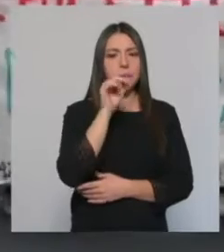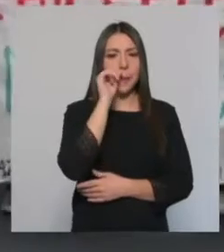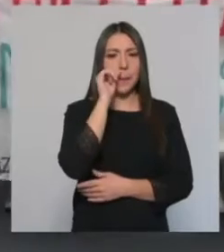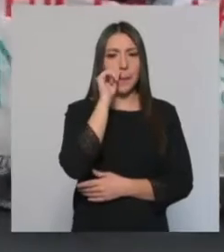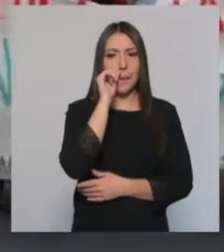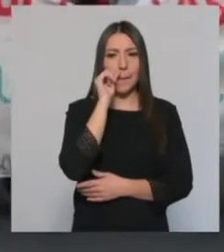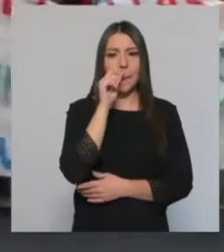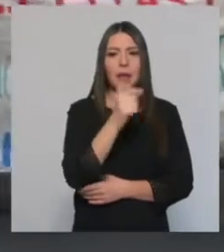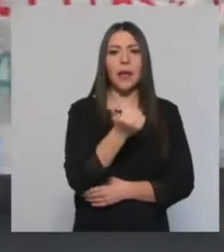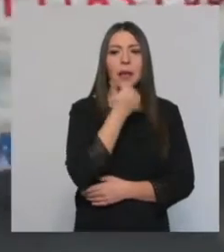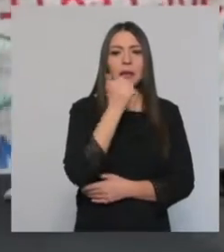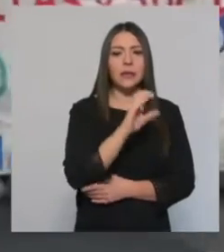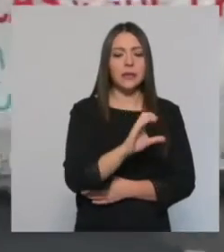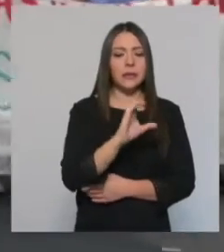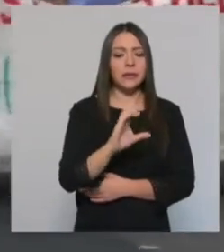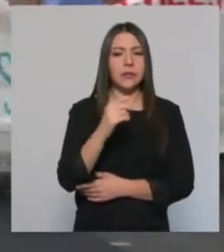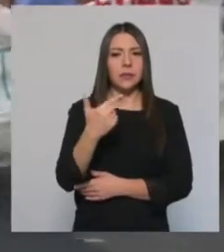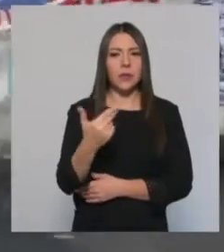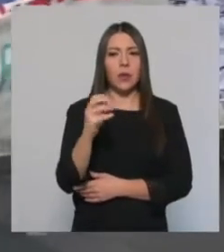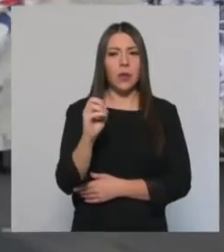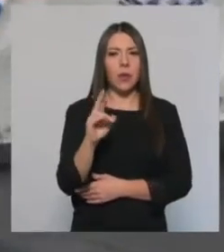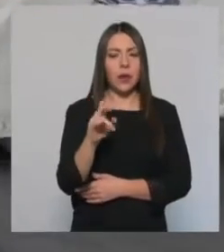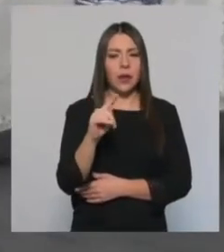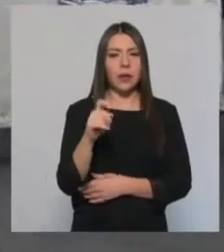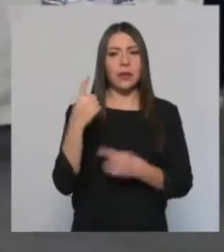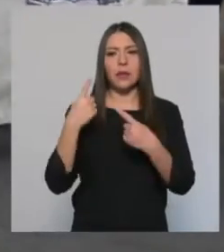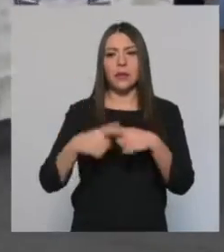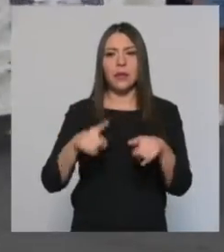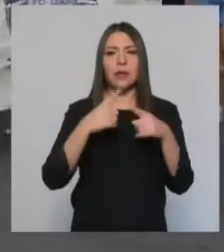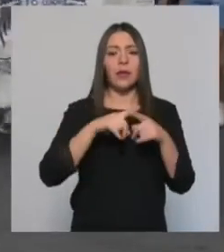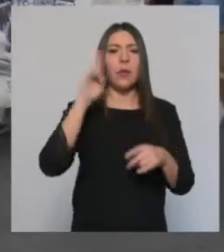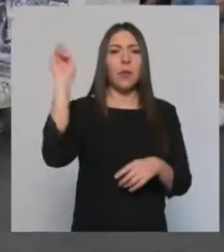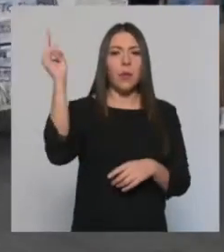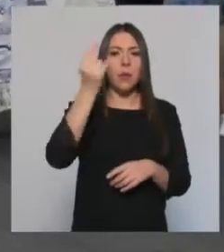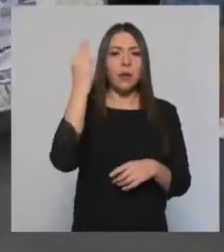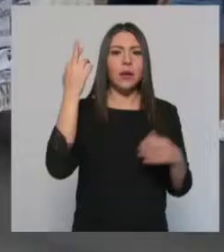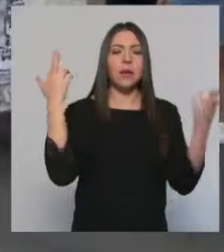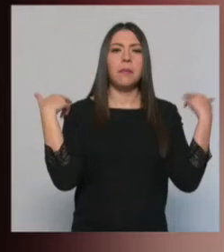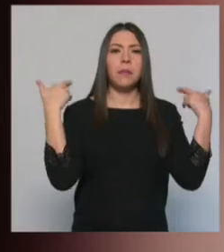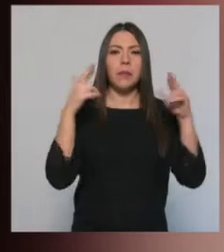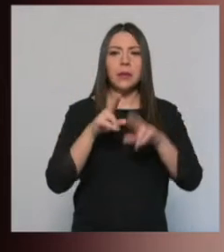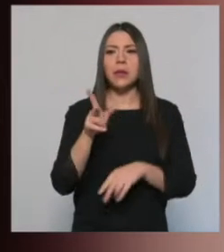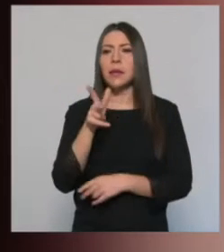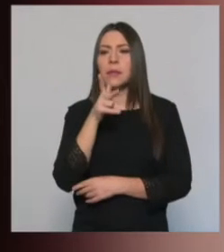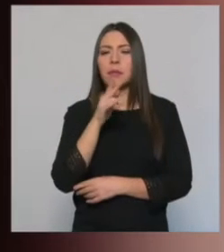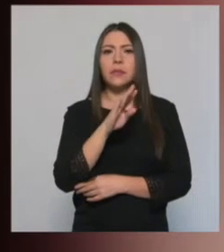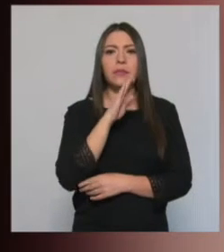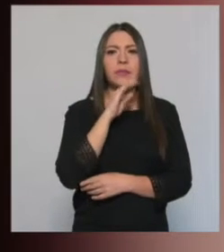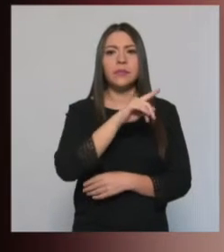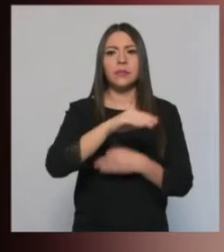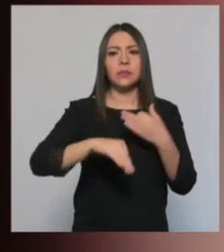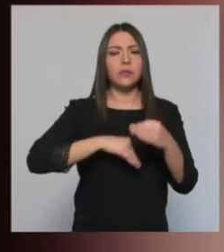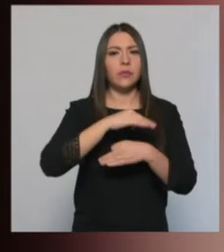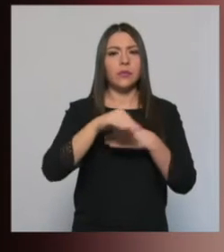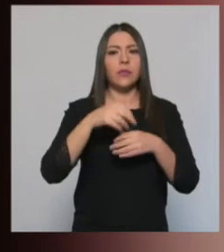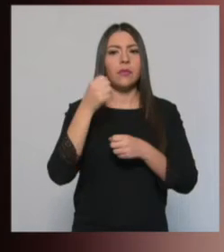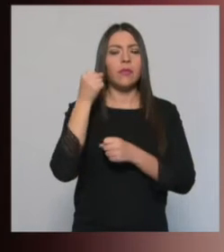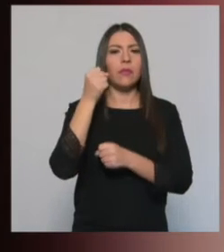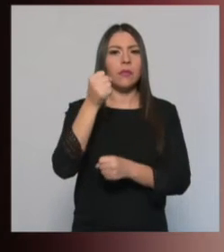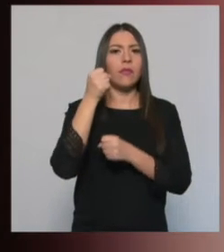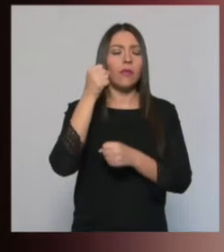Alumnos de CCH Oriente, diversas facultades de la UNAM, maestros y padres de familia se manifestaron para demandar